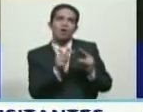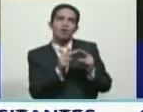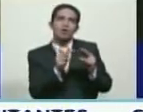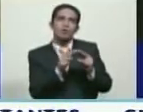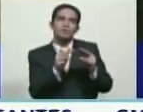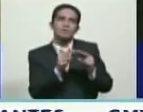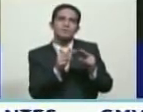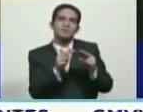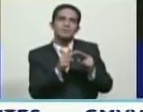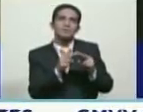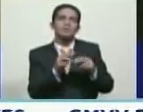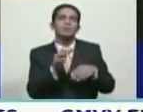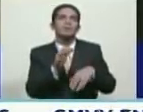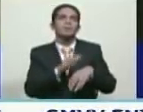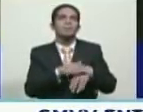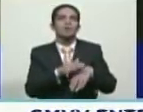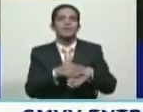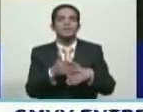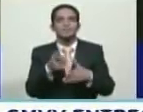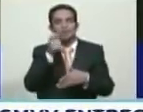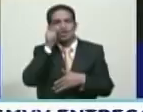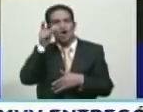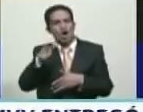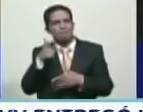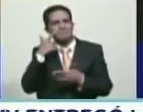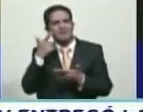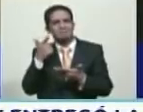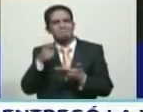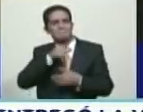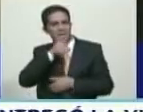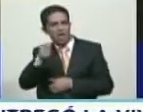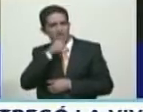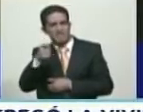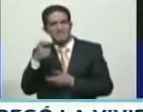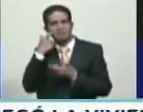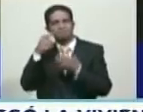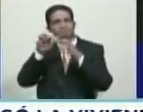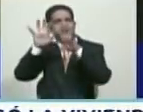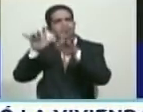Miami Herald. Porque un columnista del Miami Herald.